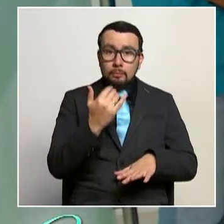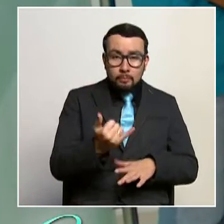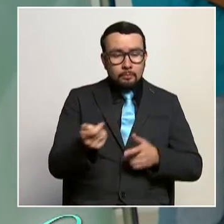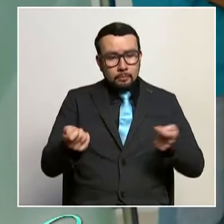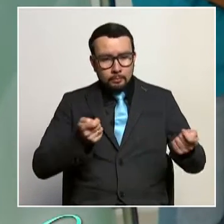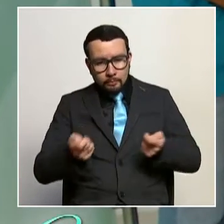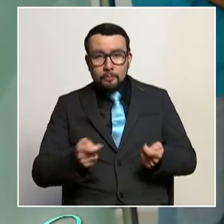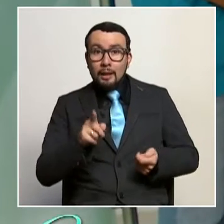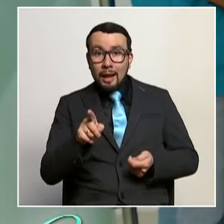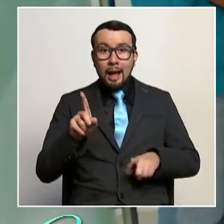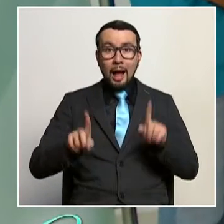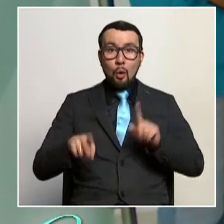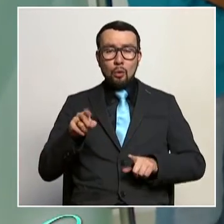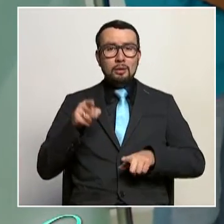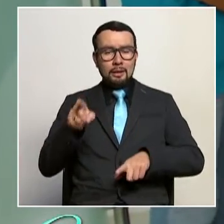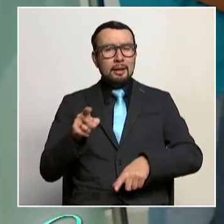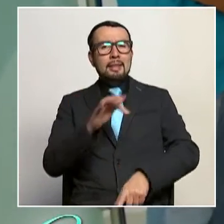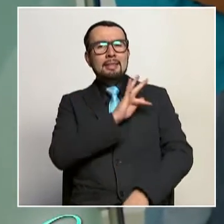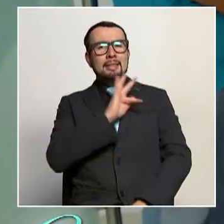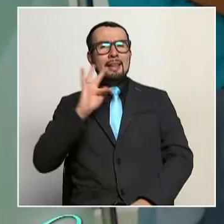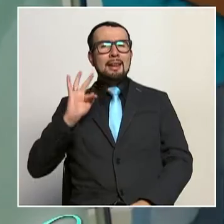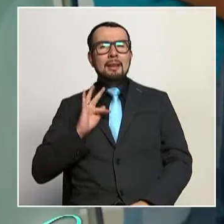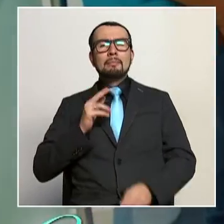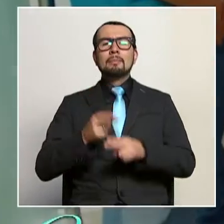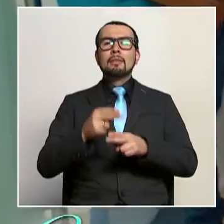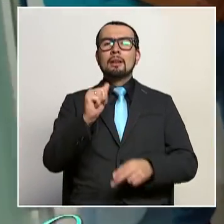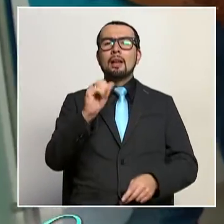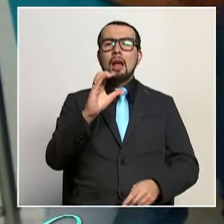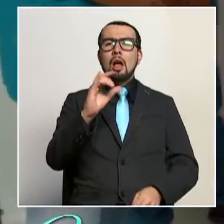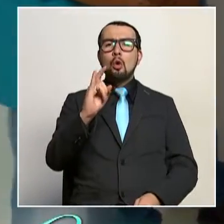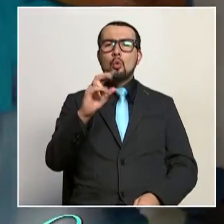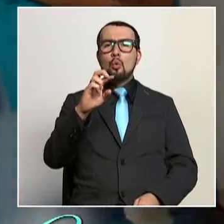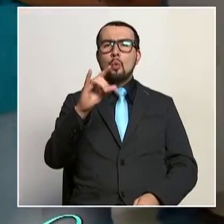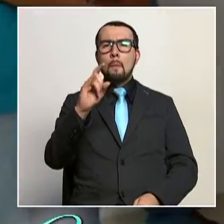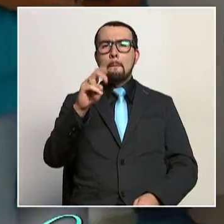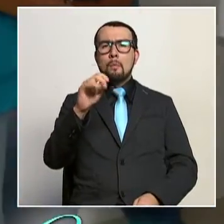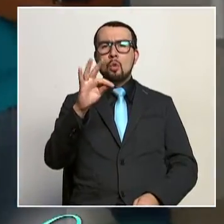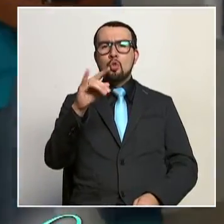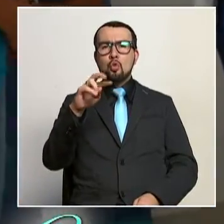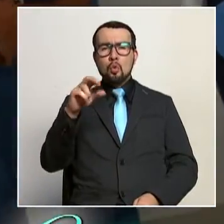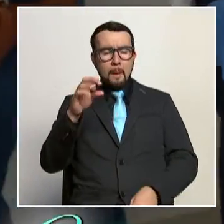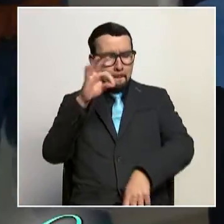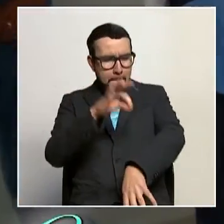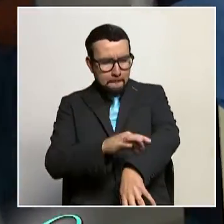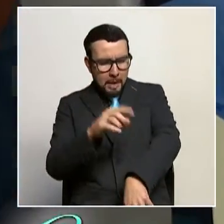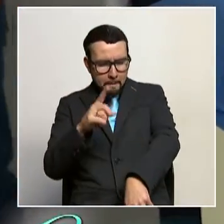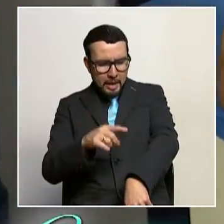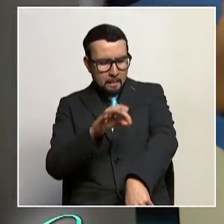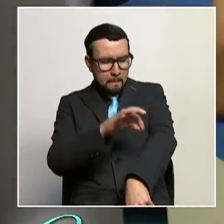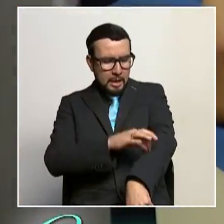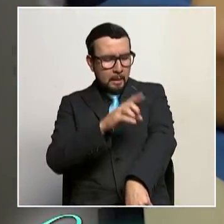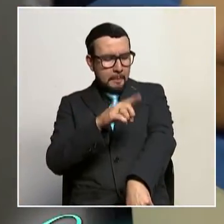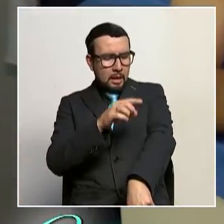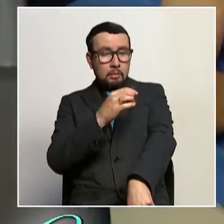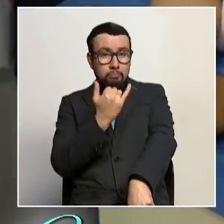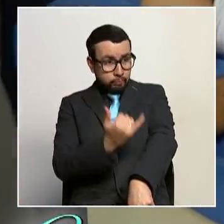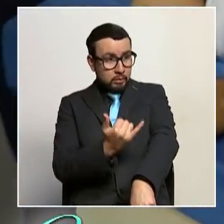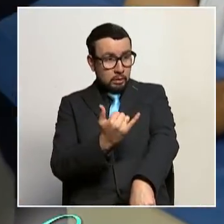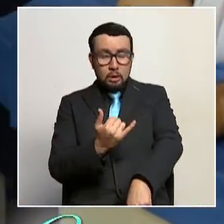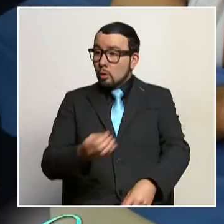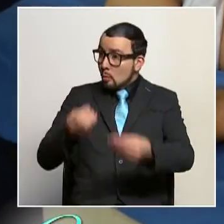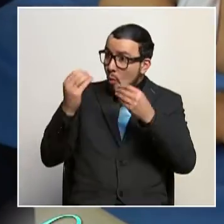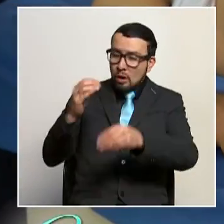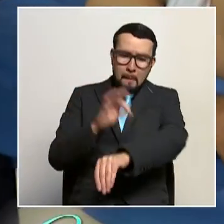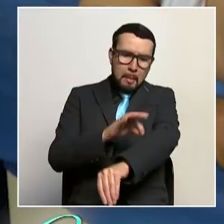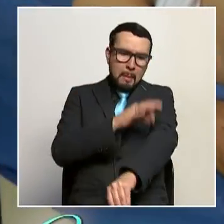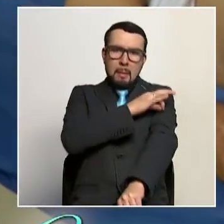específicos en el campo de la terapia de la acupuntura. Sí, la cuestión con la acupuntura es que no es la gran cantidad de agujas, sino dónde